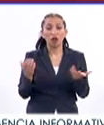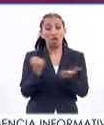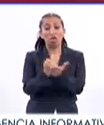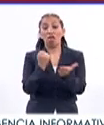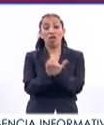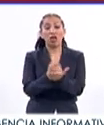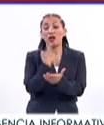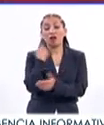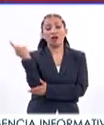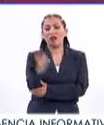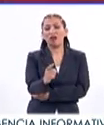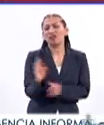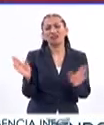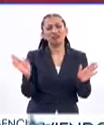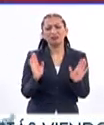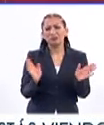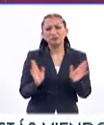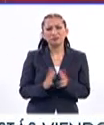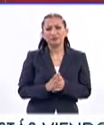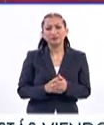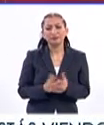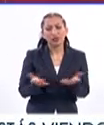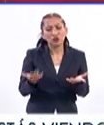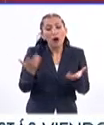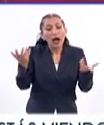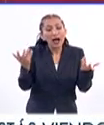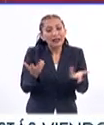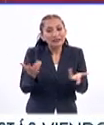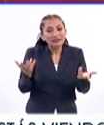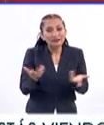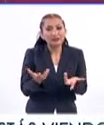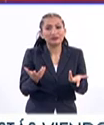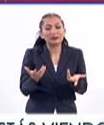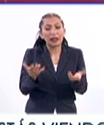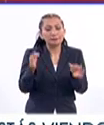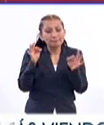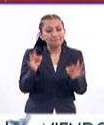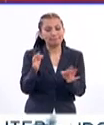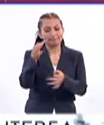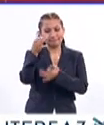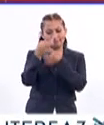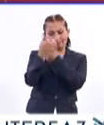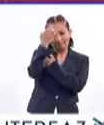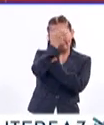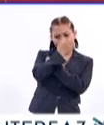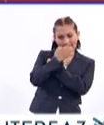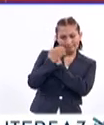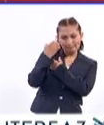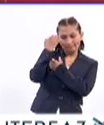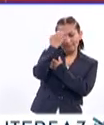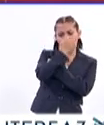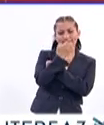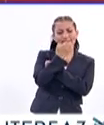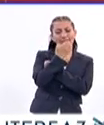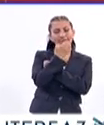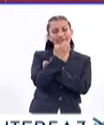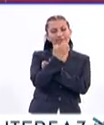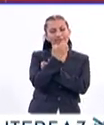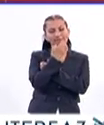imponer nada, sino actuar como jueces